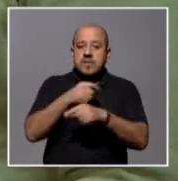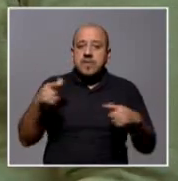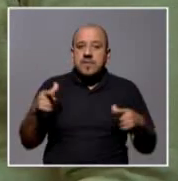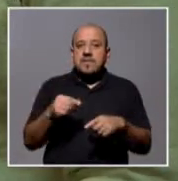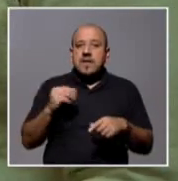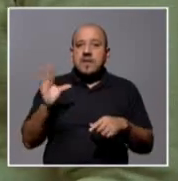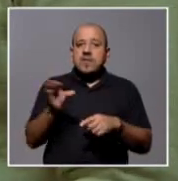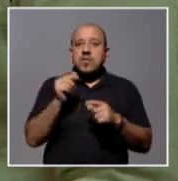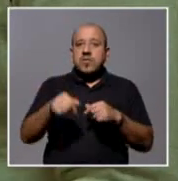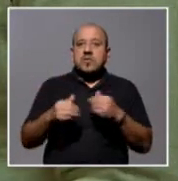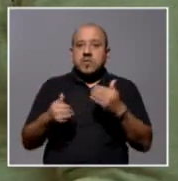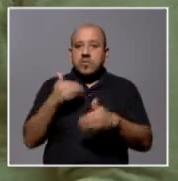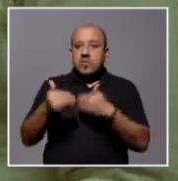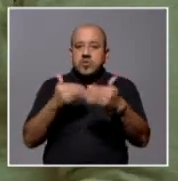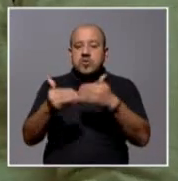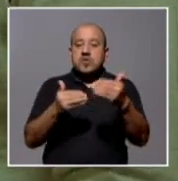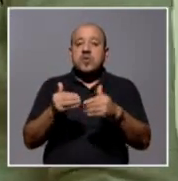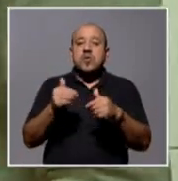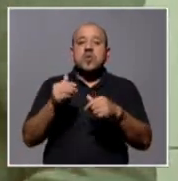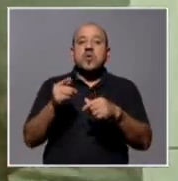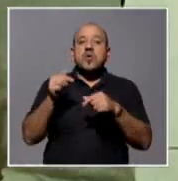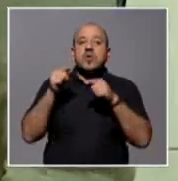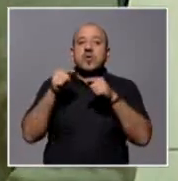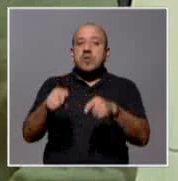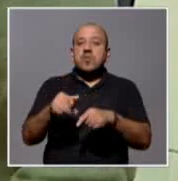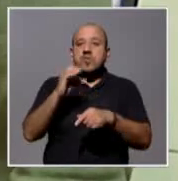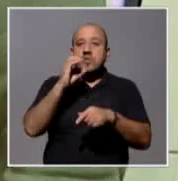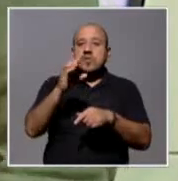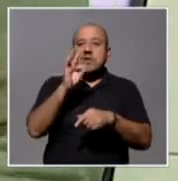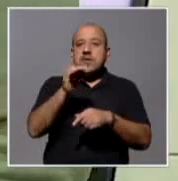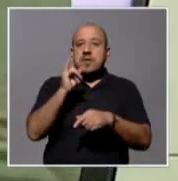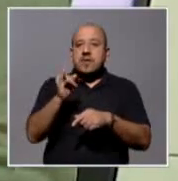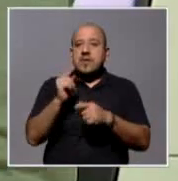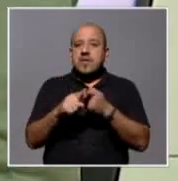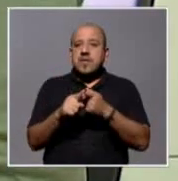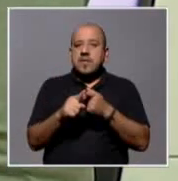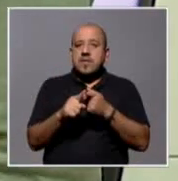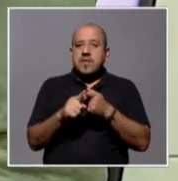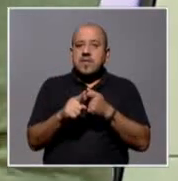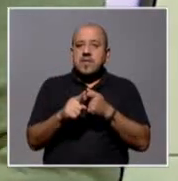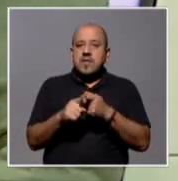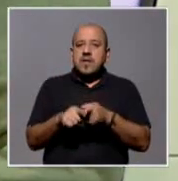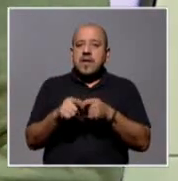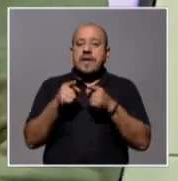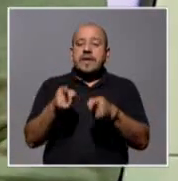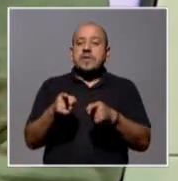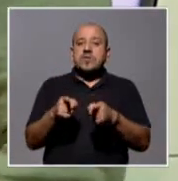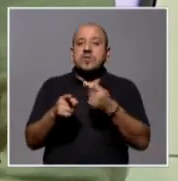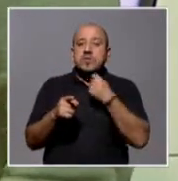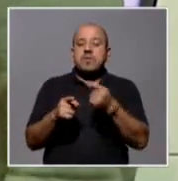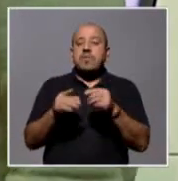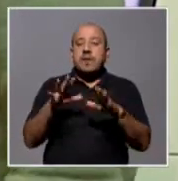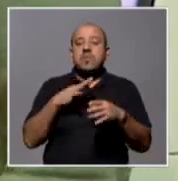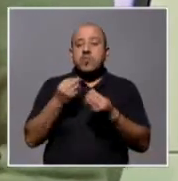ese proceso de se conducir dentro de un CTI, dentro de una enfermería? Y claro, eso va a servir para muchas